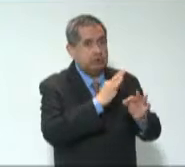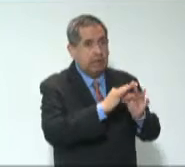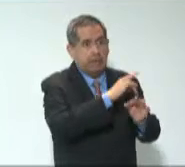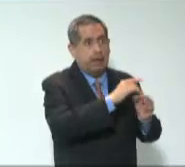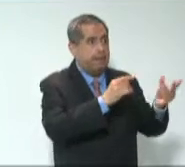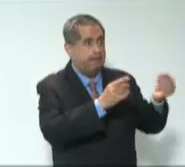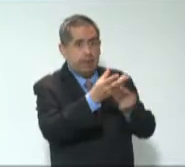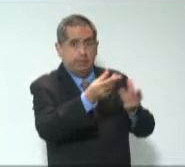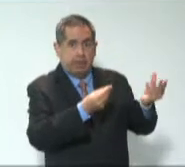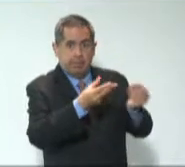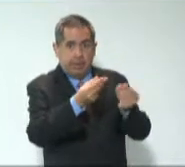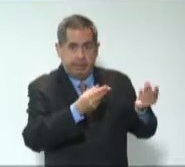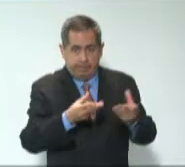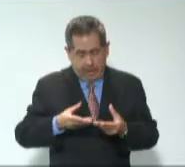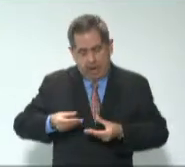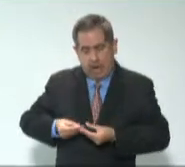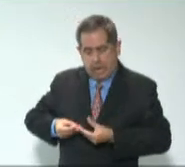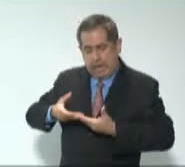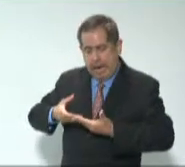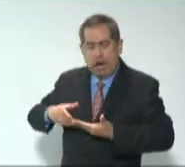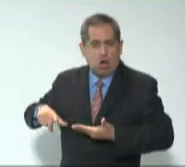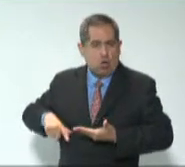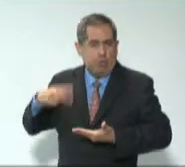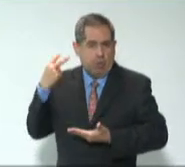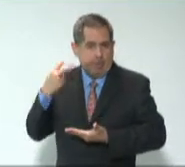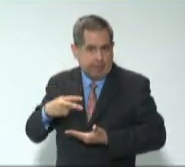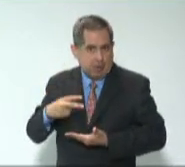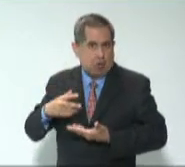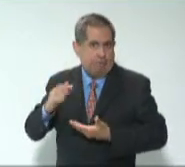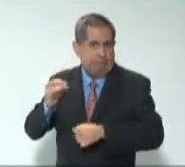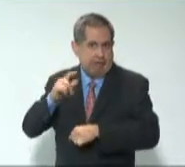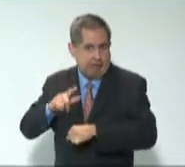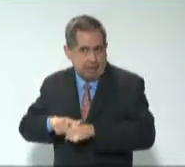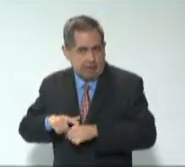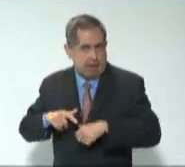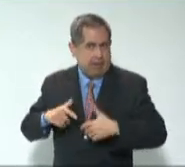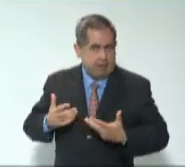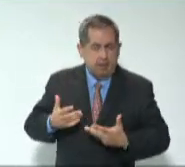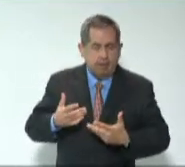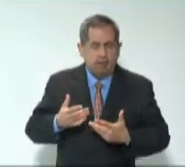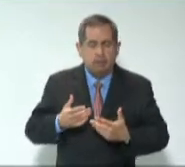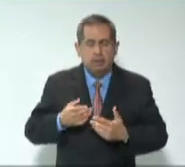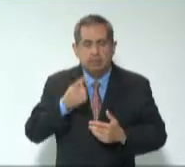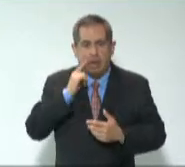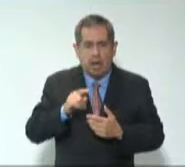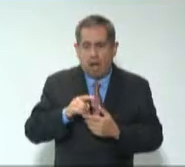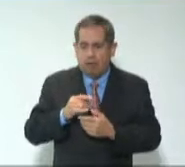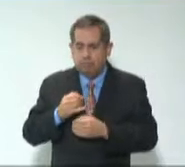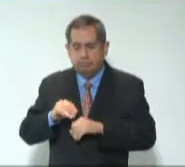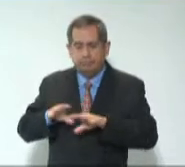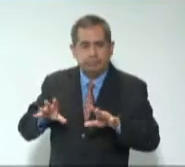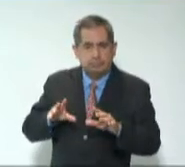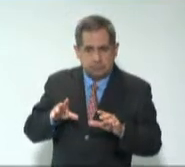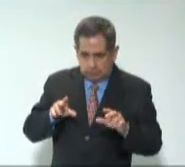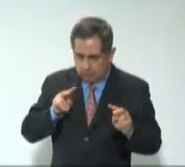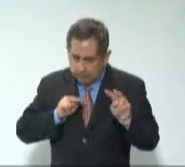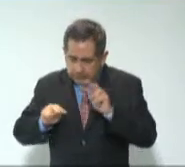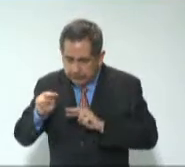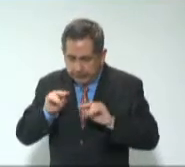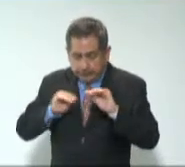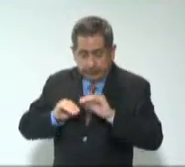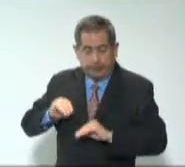generar esa información y ponerla a disposición del Gobierno Federal quien la Integra la analiza